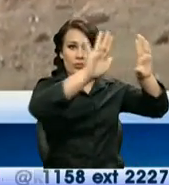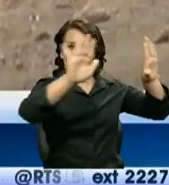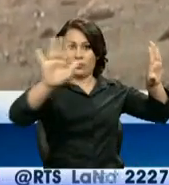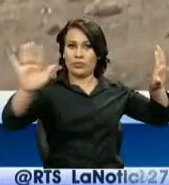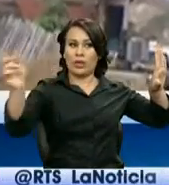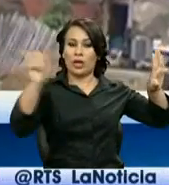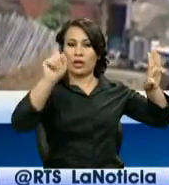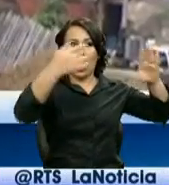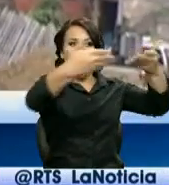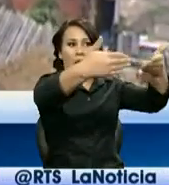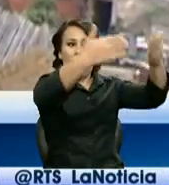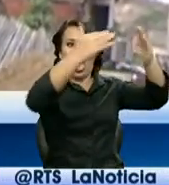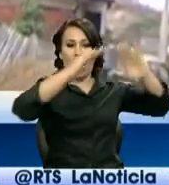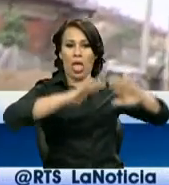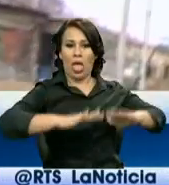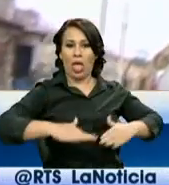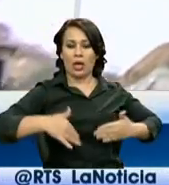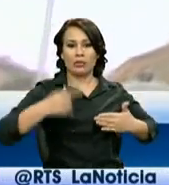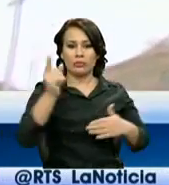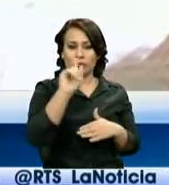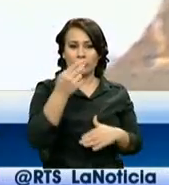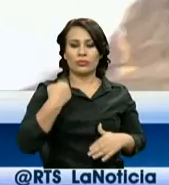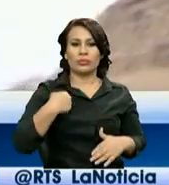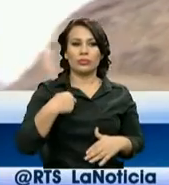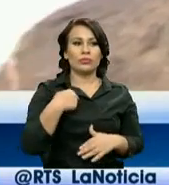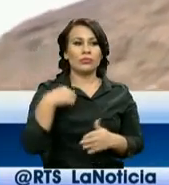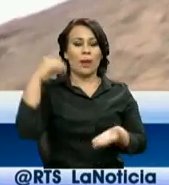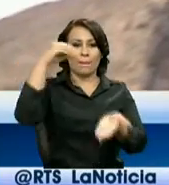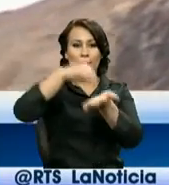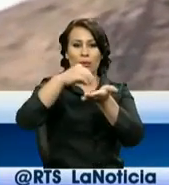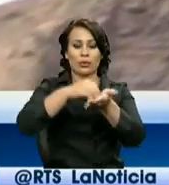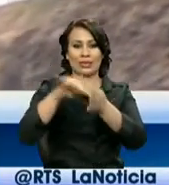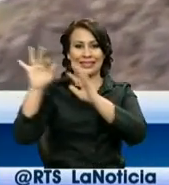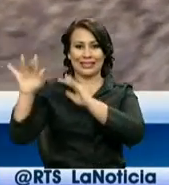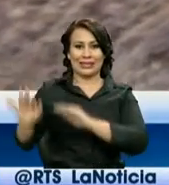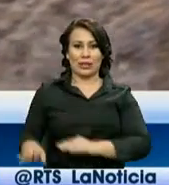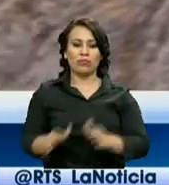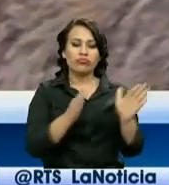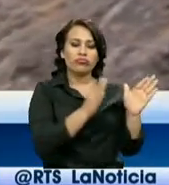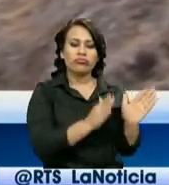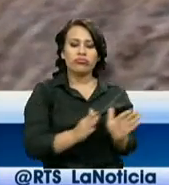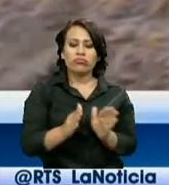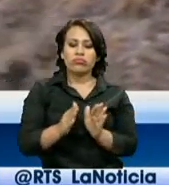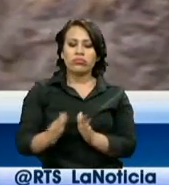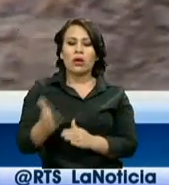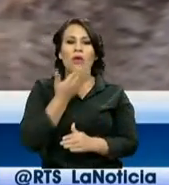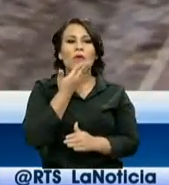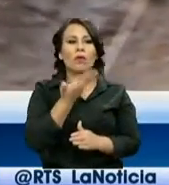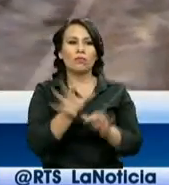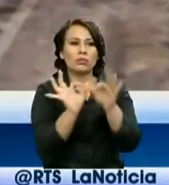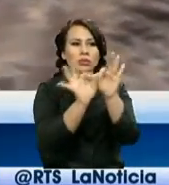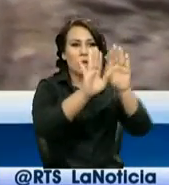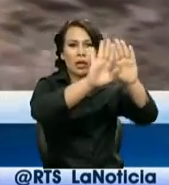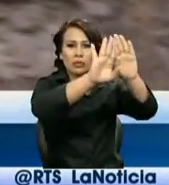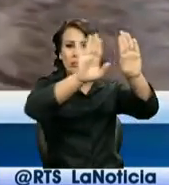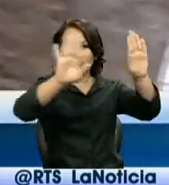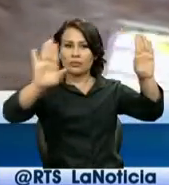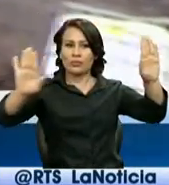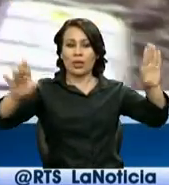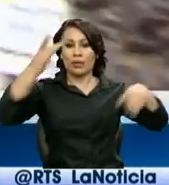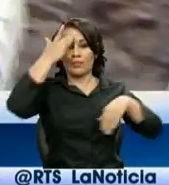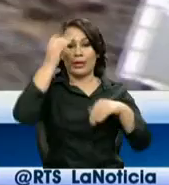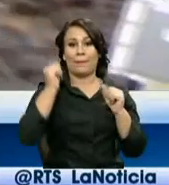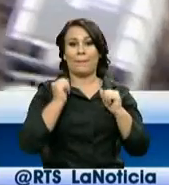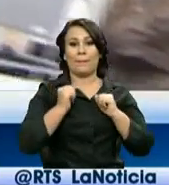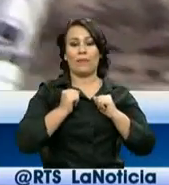de deslizamientos. Tenemos un registro de aproximadamente 18 deslizamientos en el sector Los Almendros y pese a la gravedad